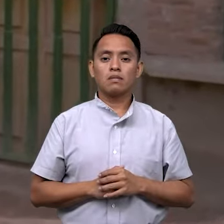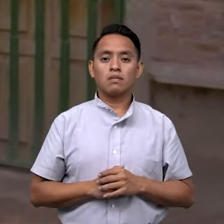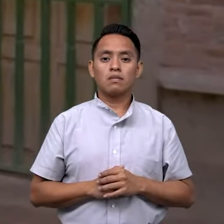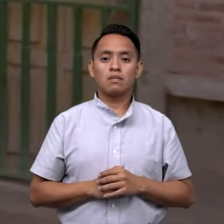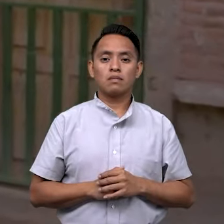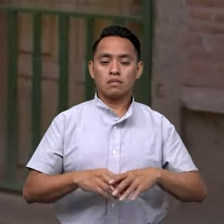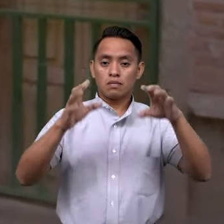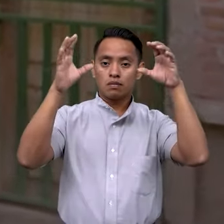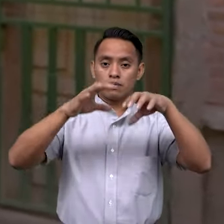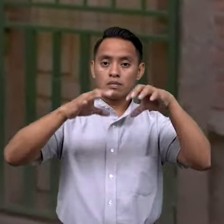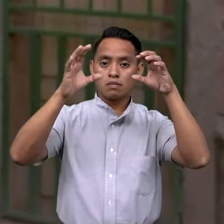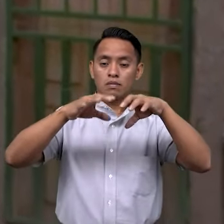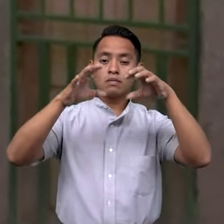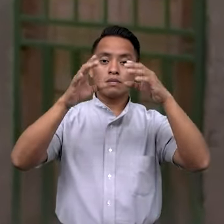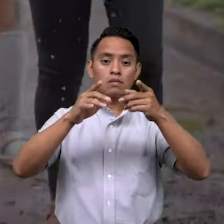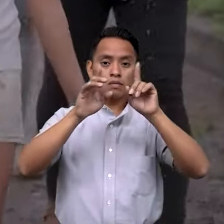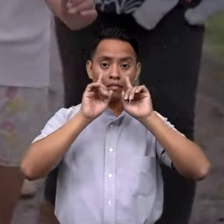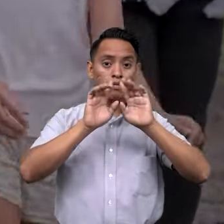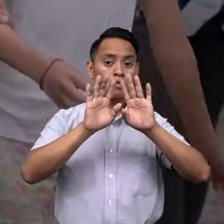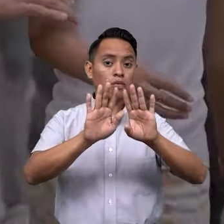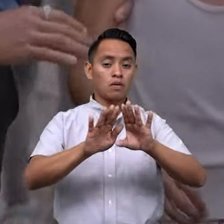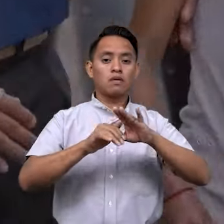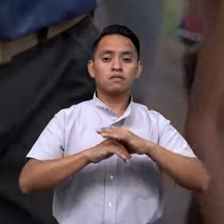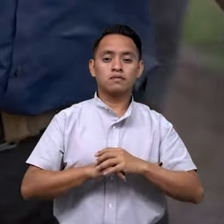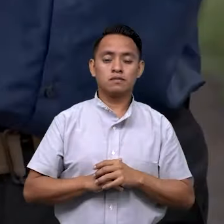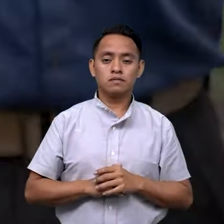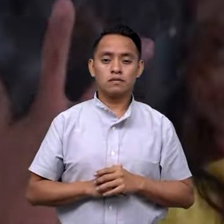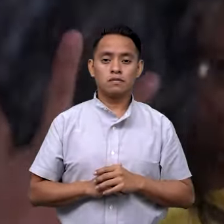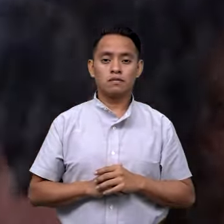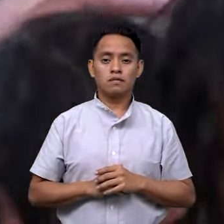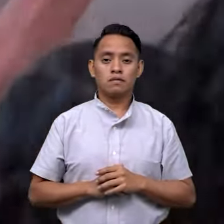Que la lluvia no lo agarre desprevenido.